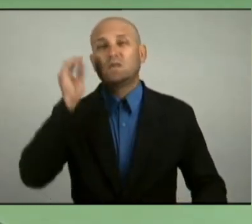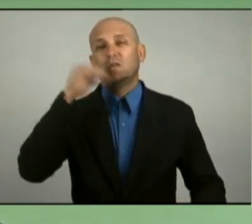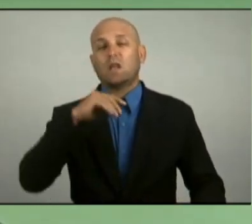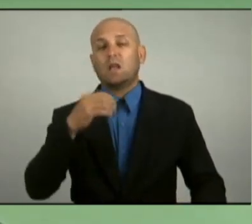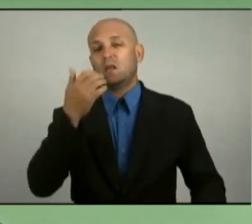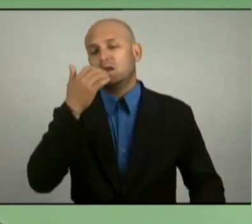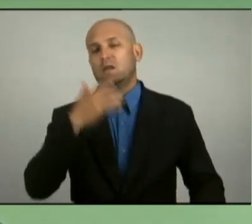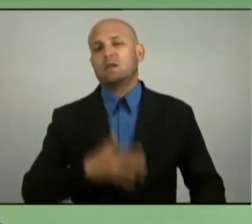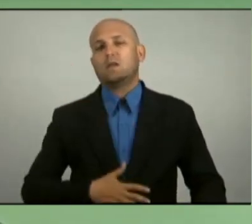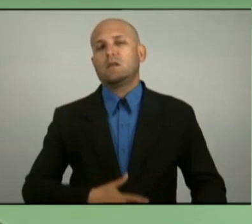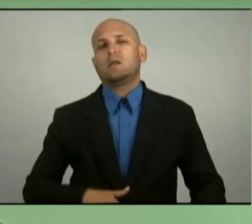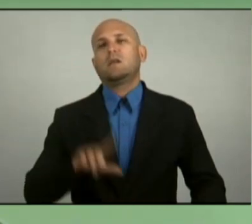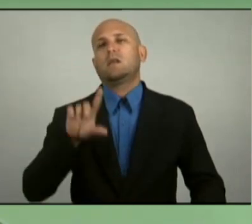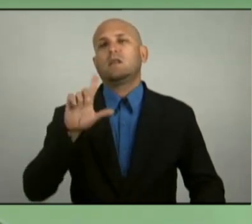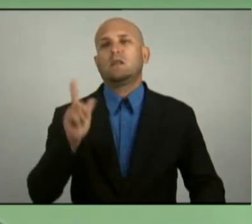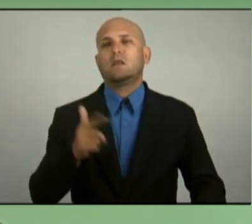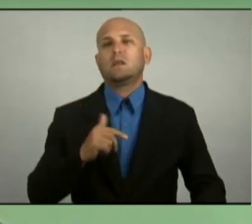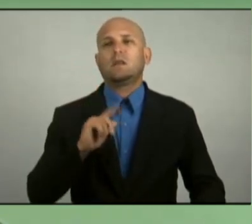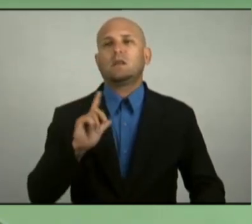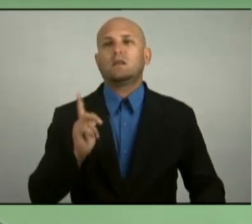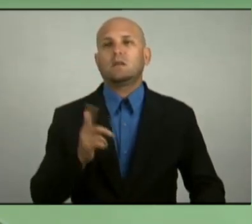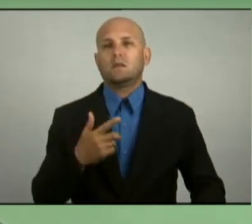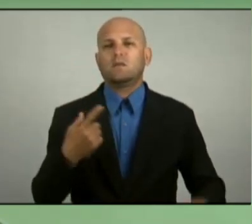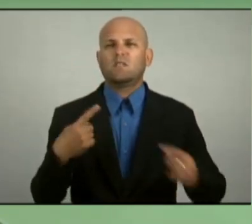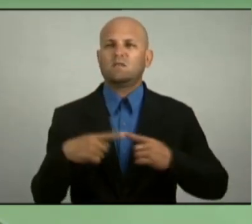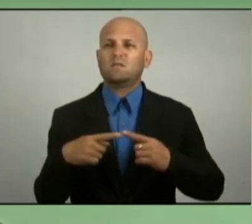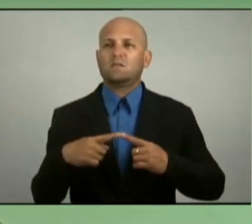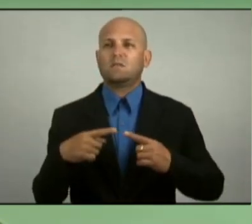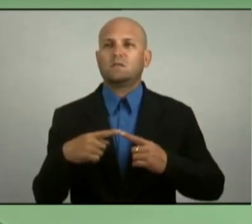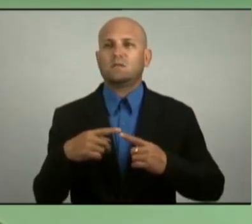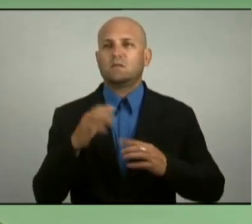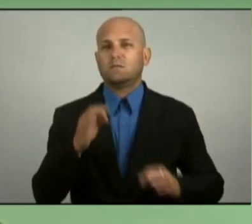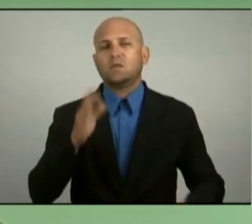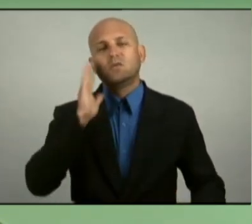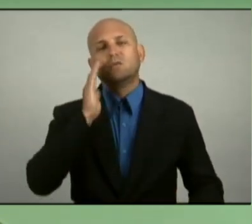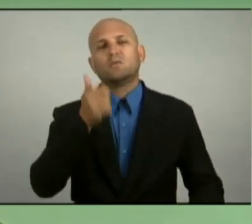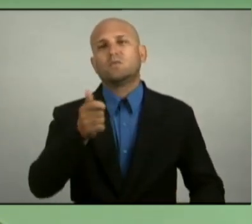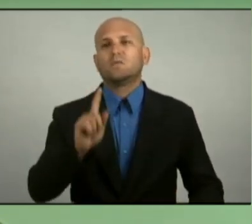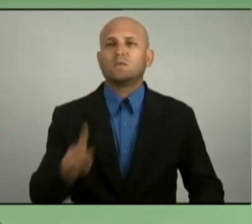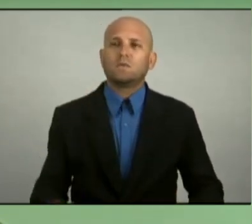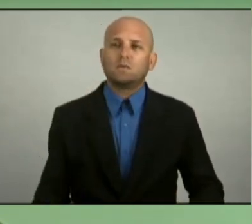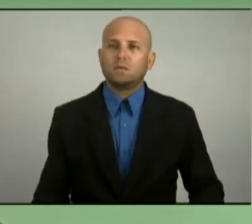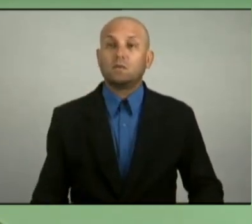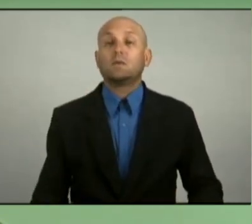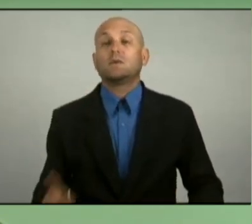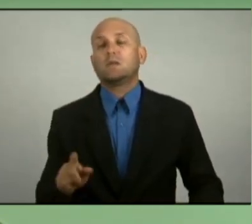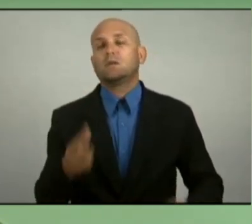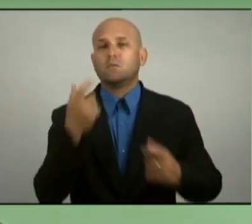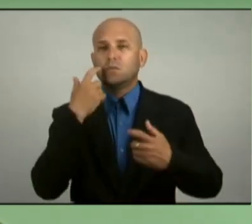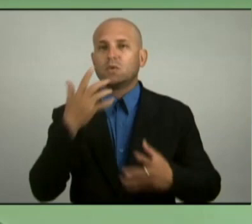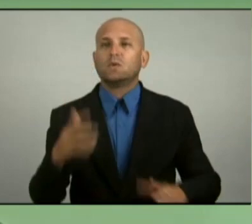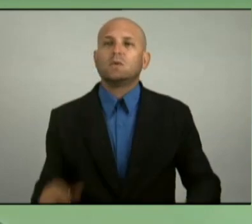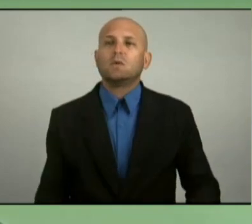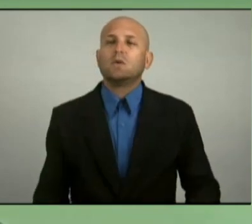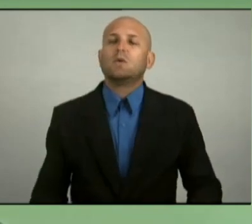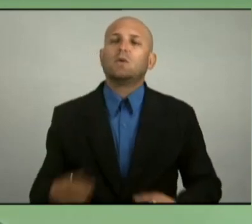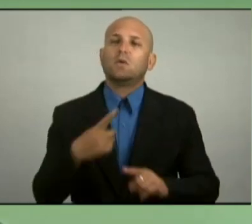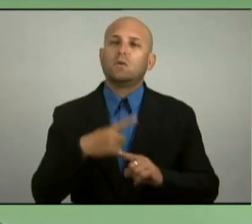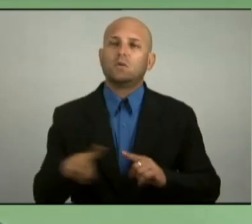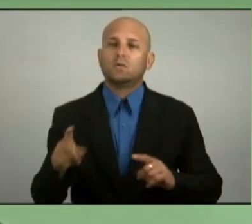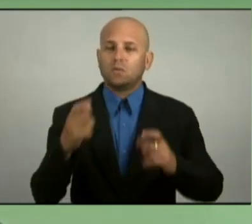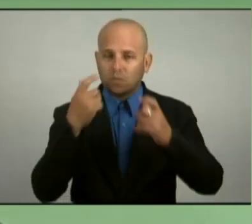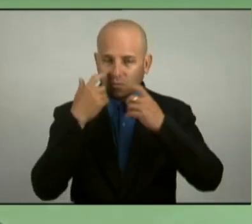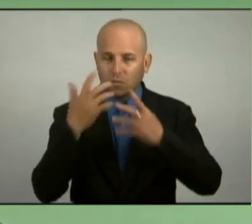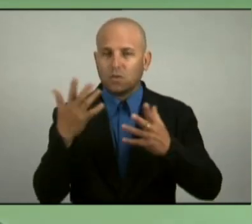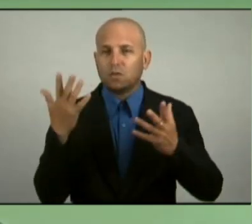entonces est interferiría en el proceso del esto es importante también y es importante también